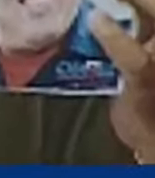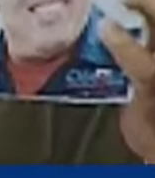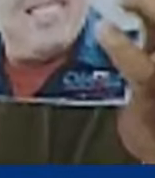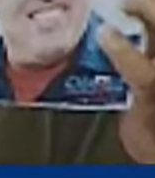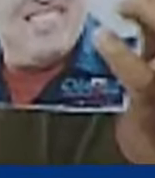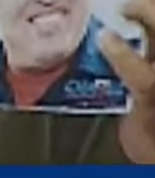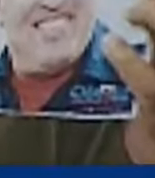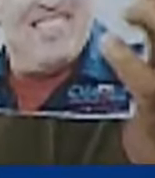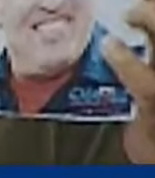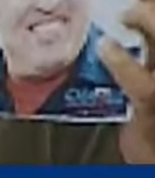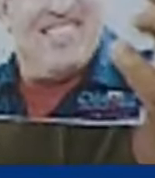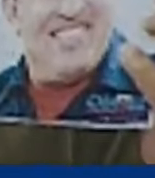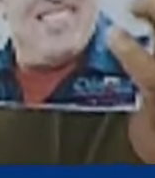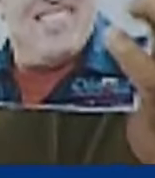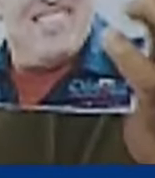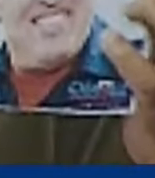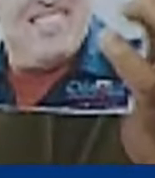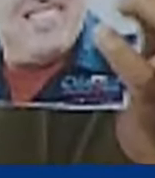No, no, no me echaba tinte.